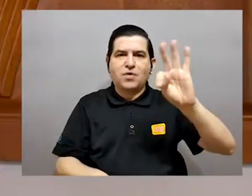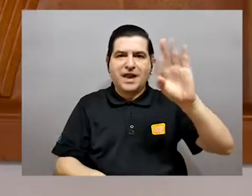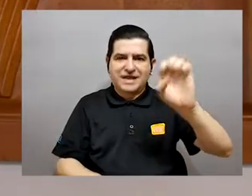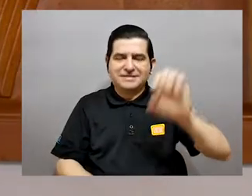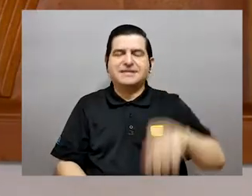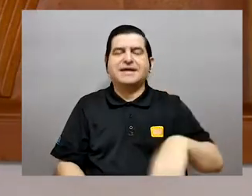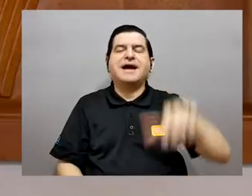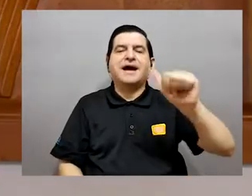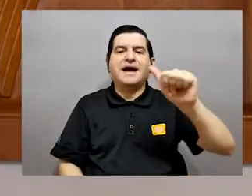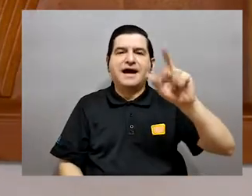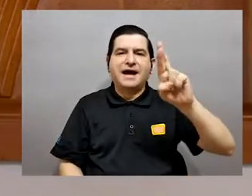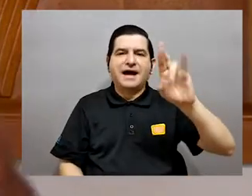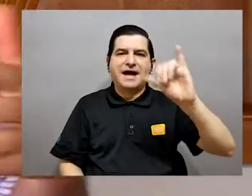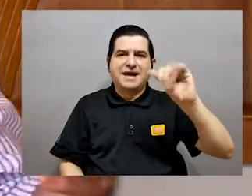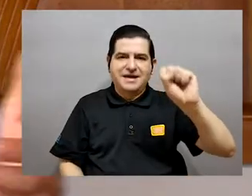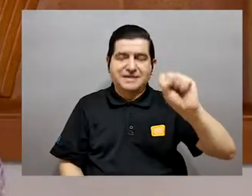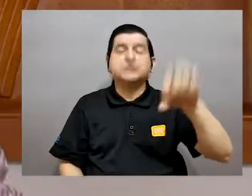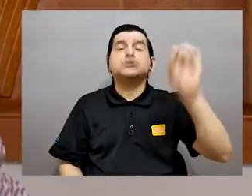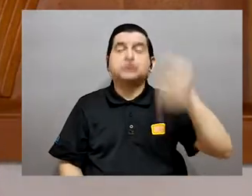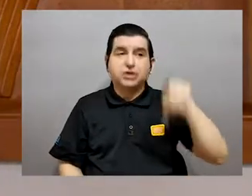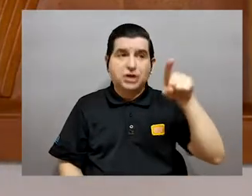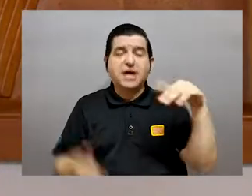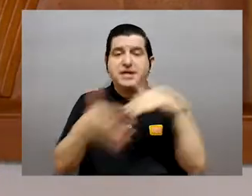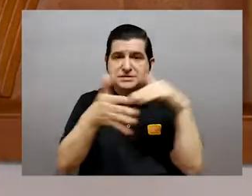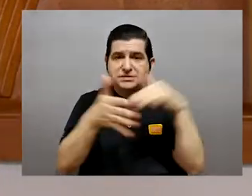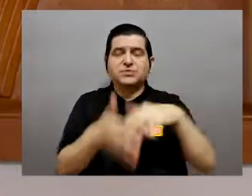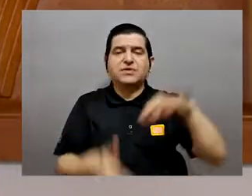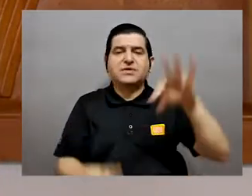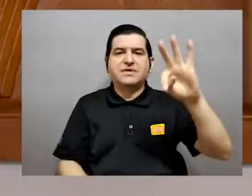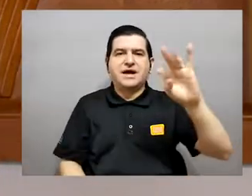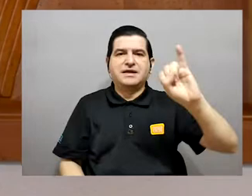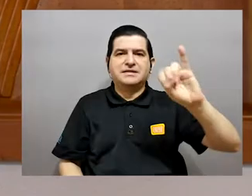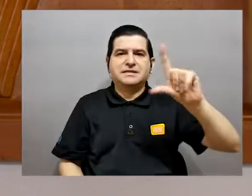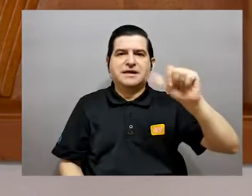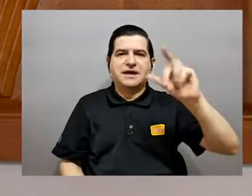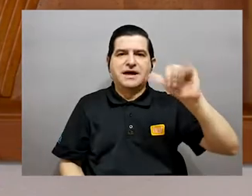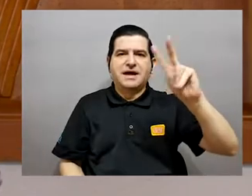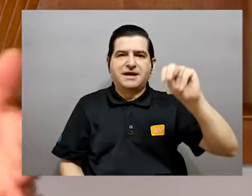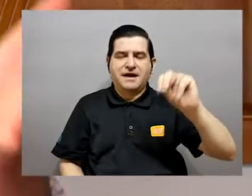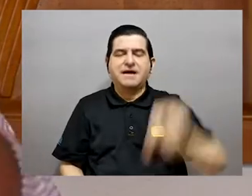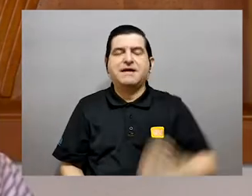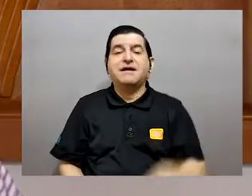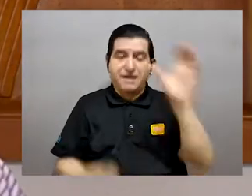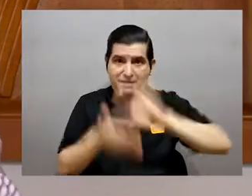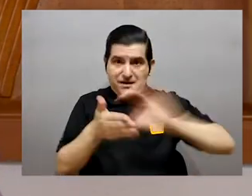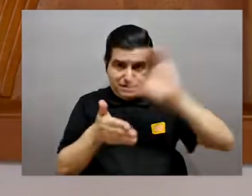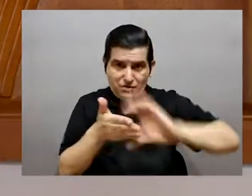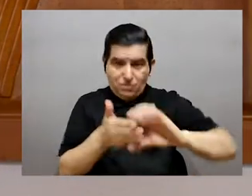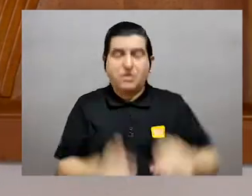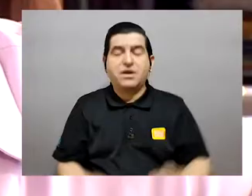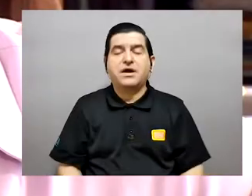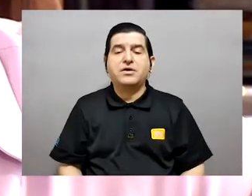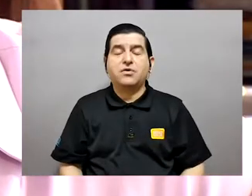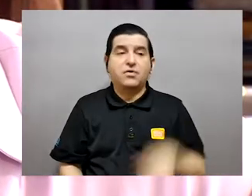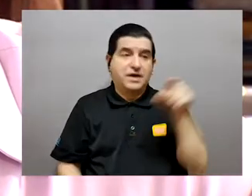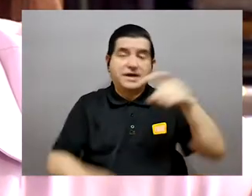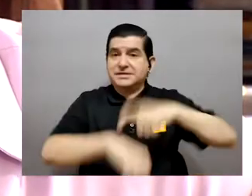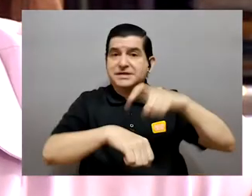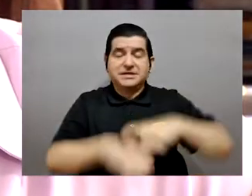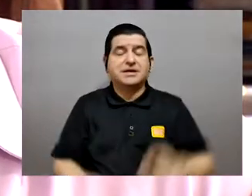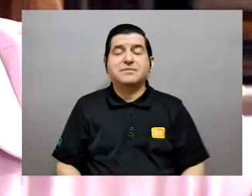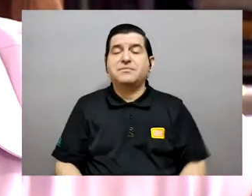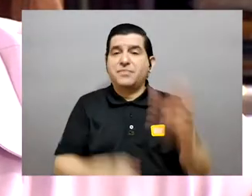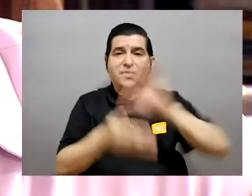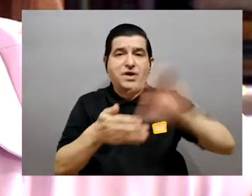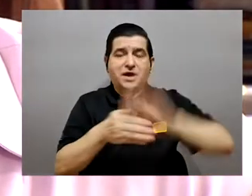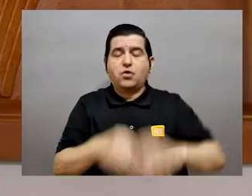donde está. Pero ellas se fueron mirando, pero el primer año, ya en el segundo año, ya la universidad